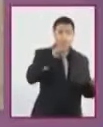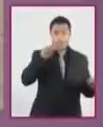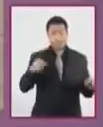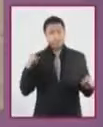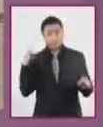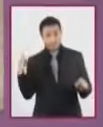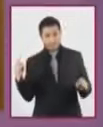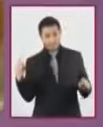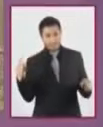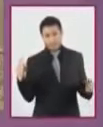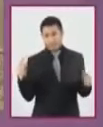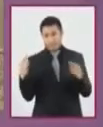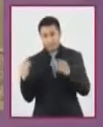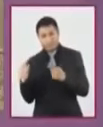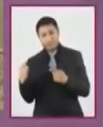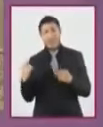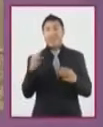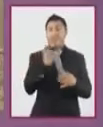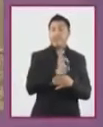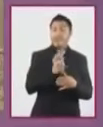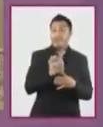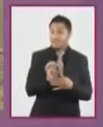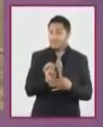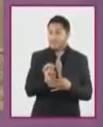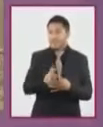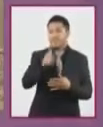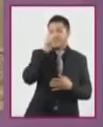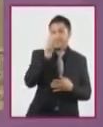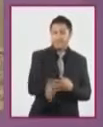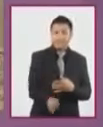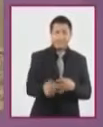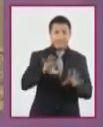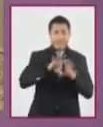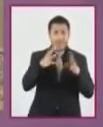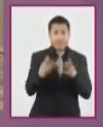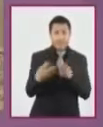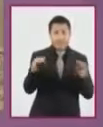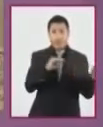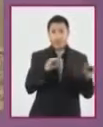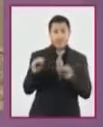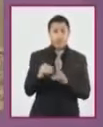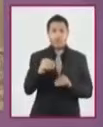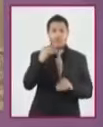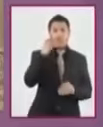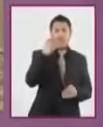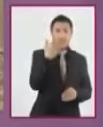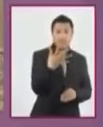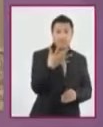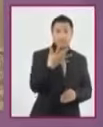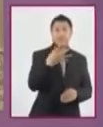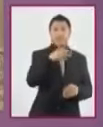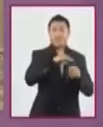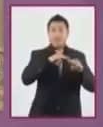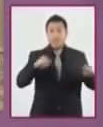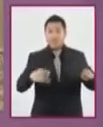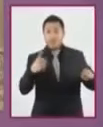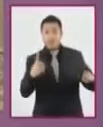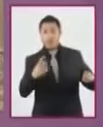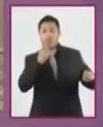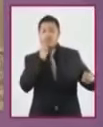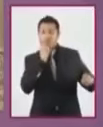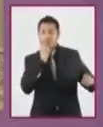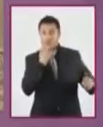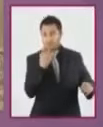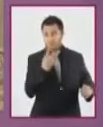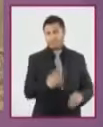la portería, entonces quiere decir que el balón se mueve a 5 metros por segundo.